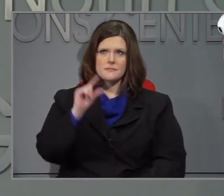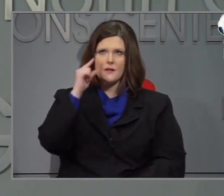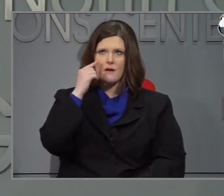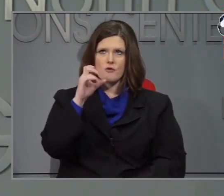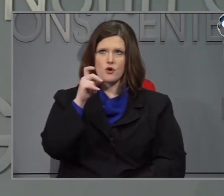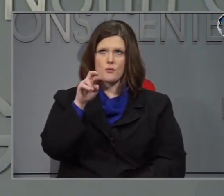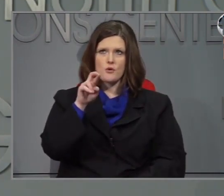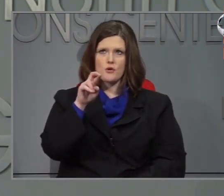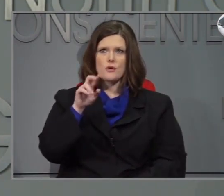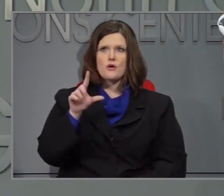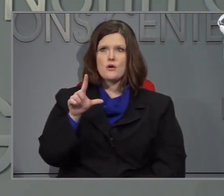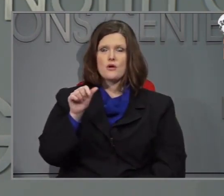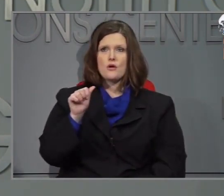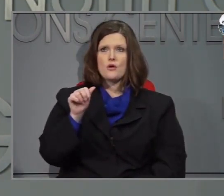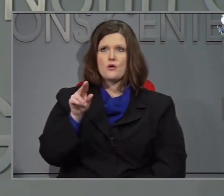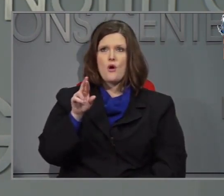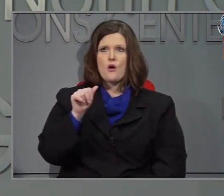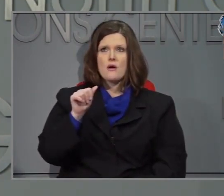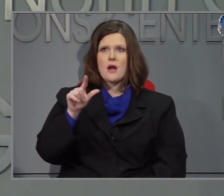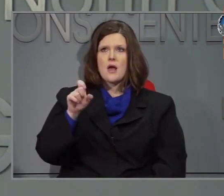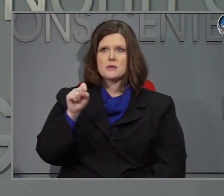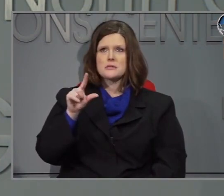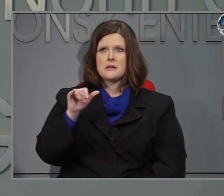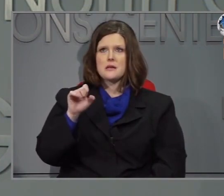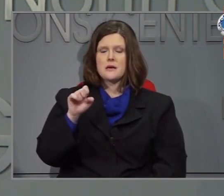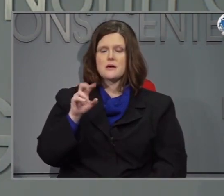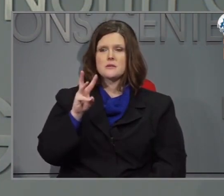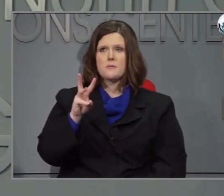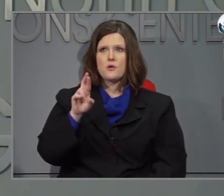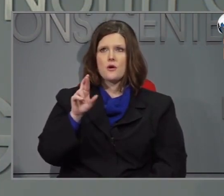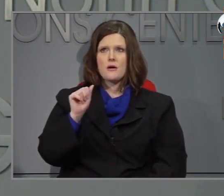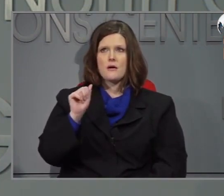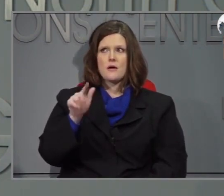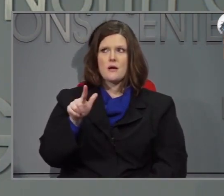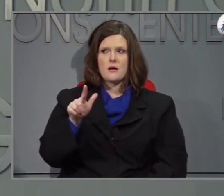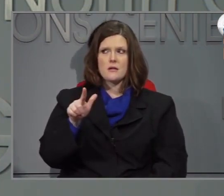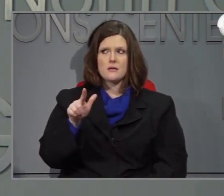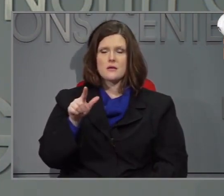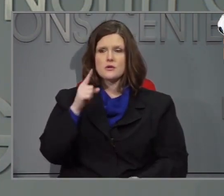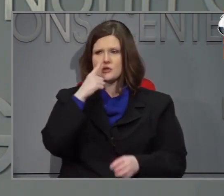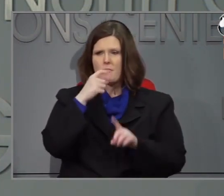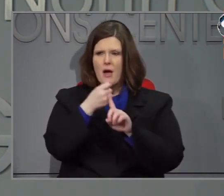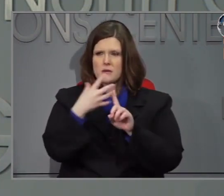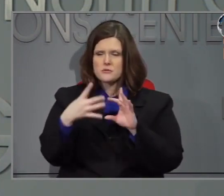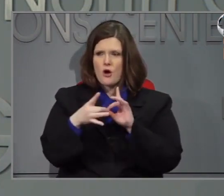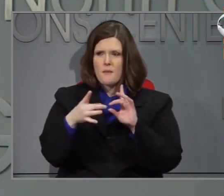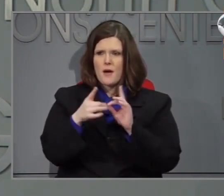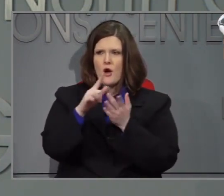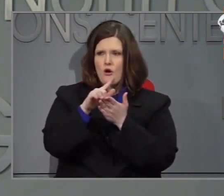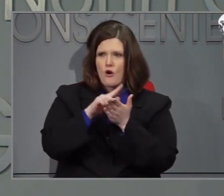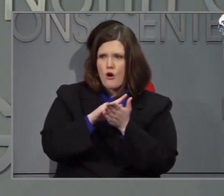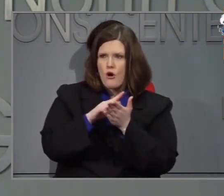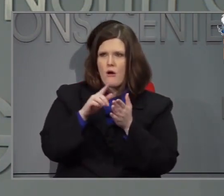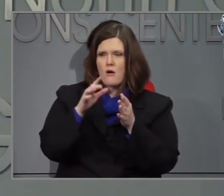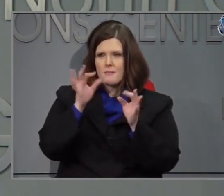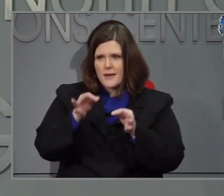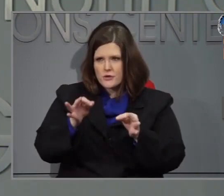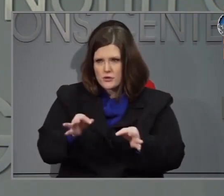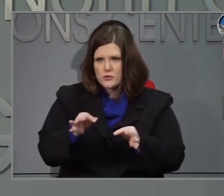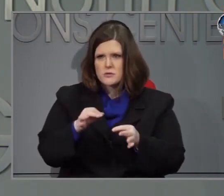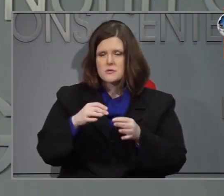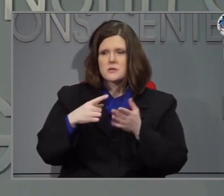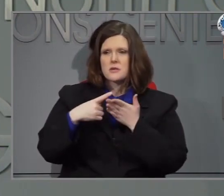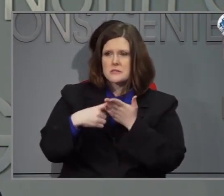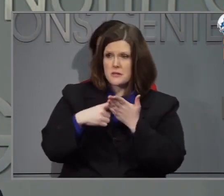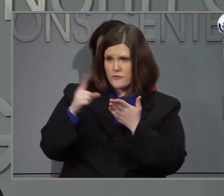gobernador gopher lograr leslie con doble wireless ha estado hablando un poco de verdad maker usted